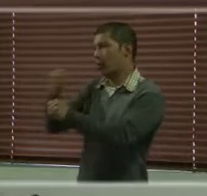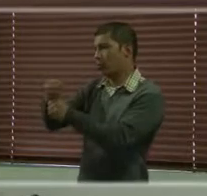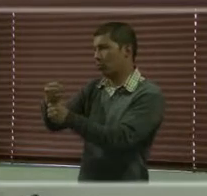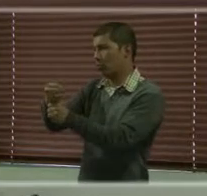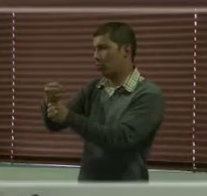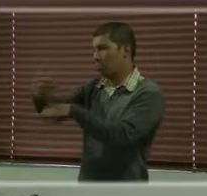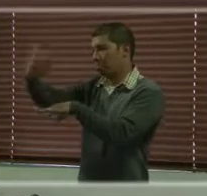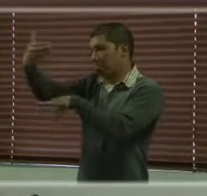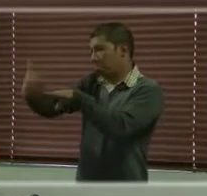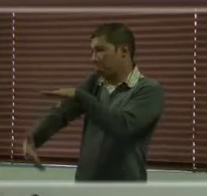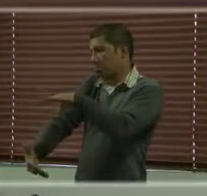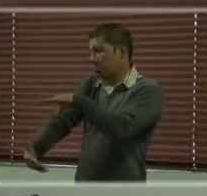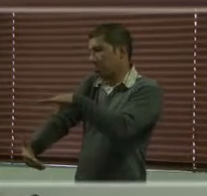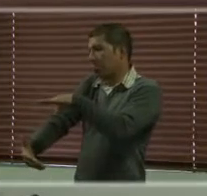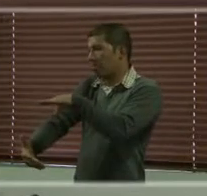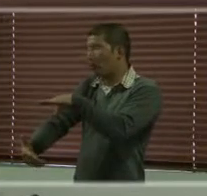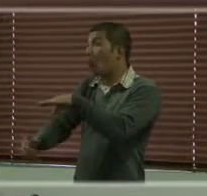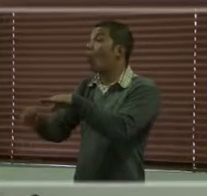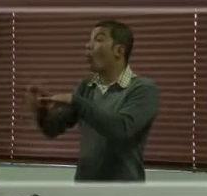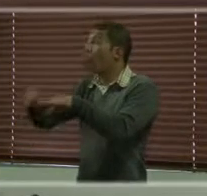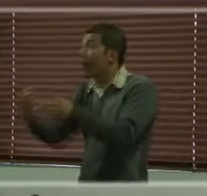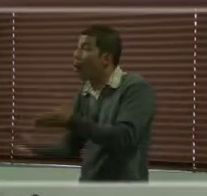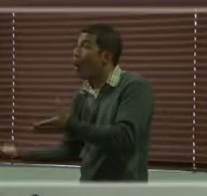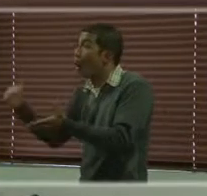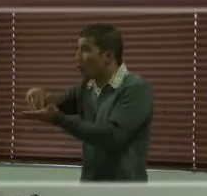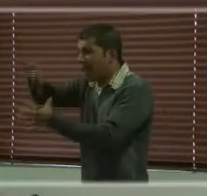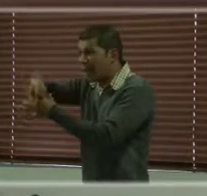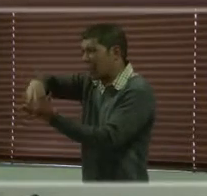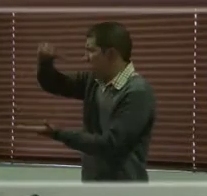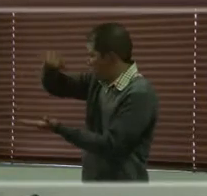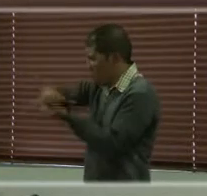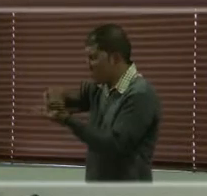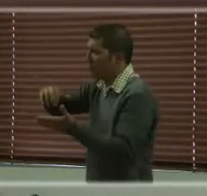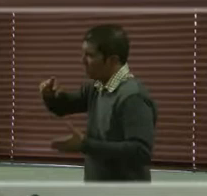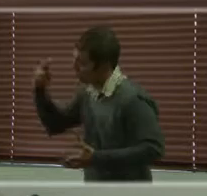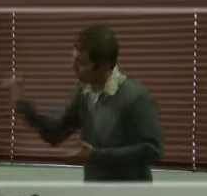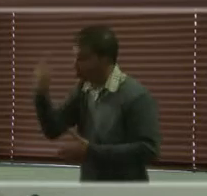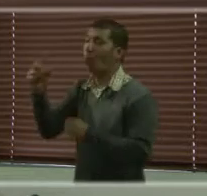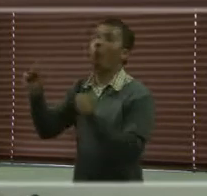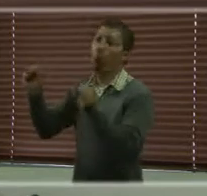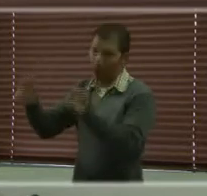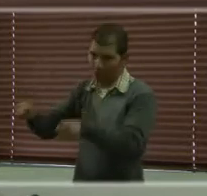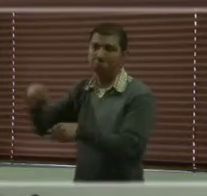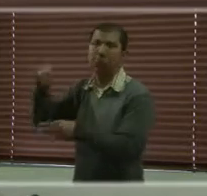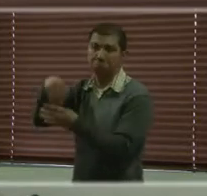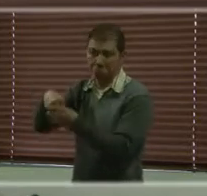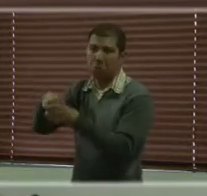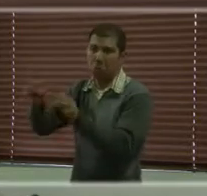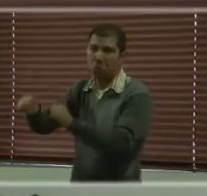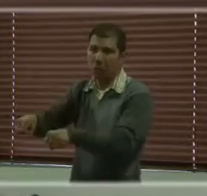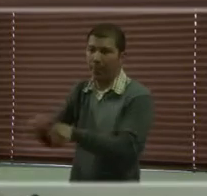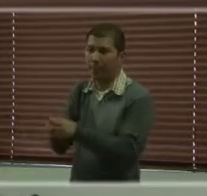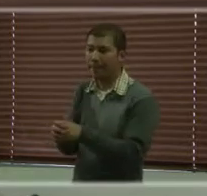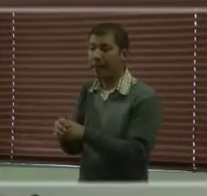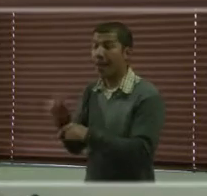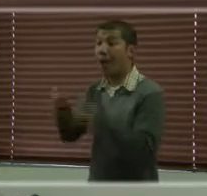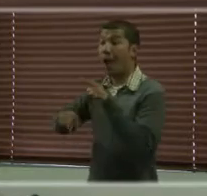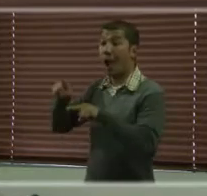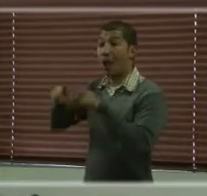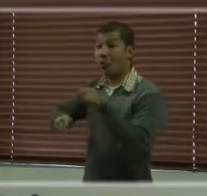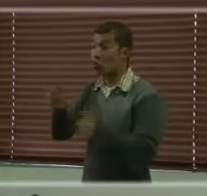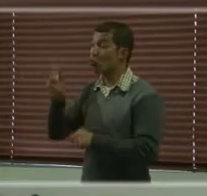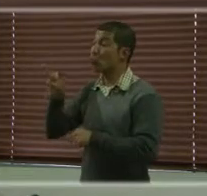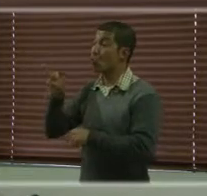Así que algunos expertos pues ya han cumplido con con sus ocho años digamos y y ya no hay posibilidad que continúen y han